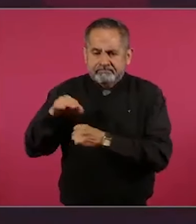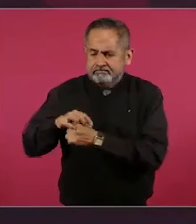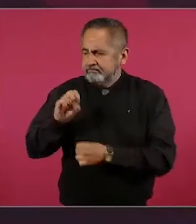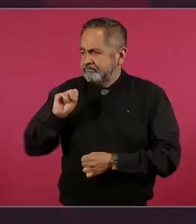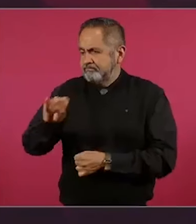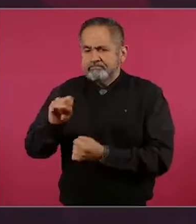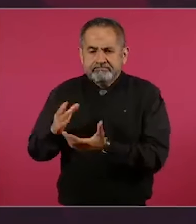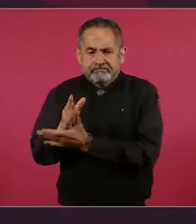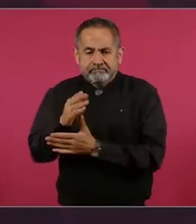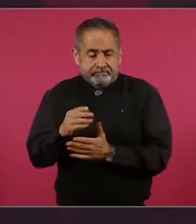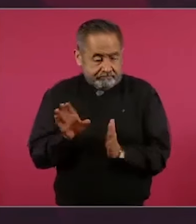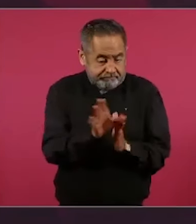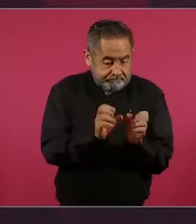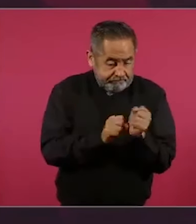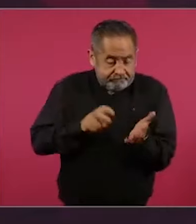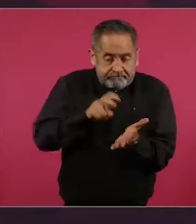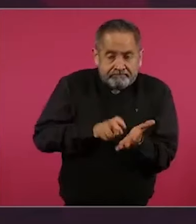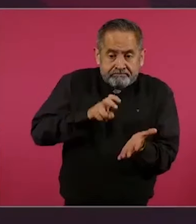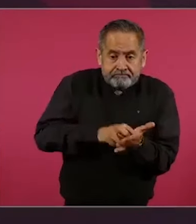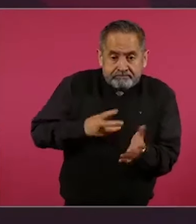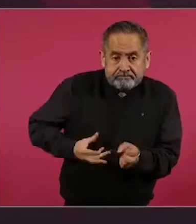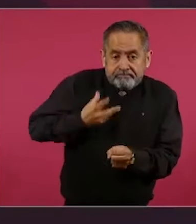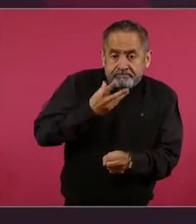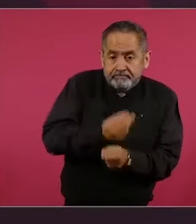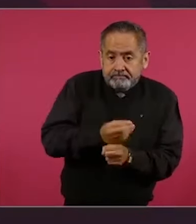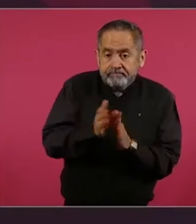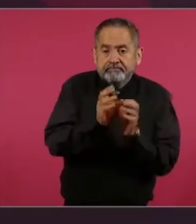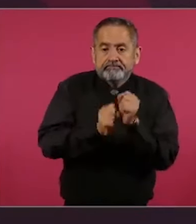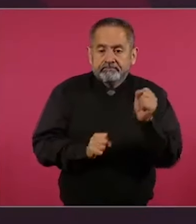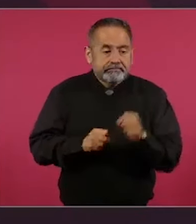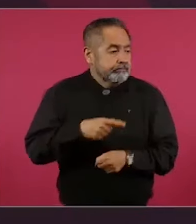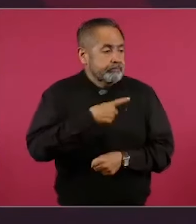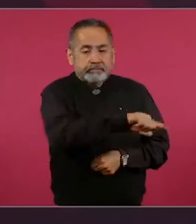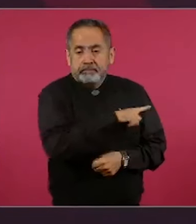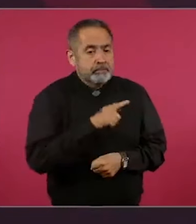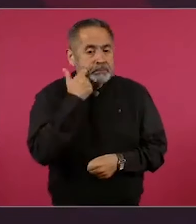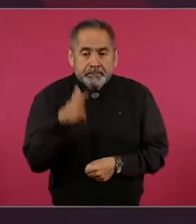reformas a la Constitución, que es lo que ellos no quieren.